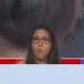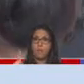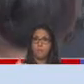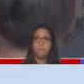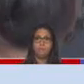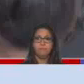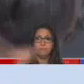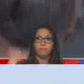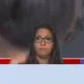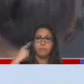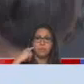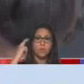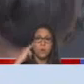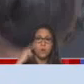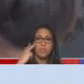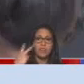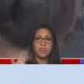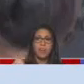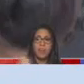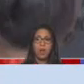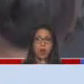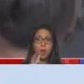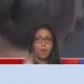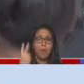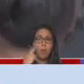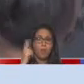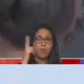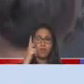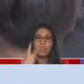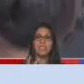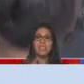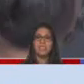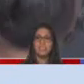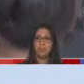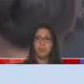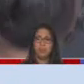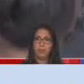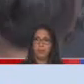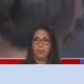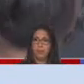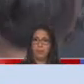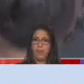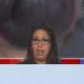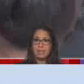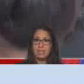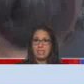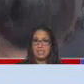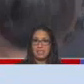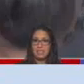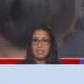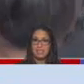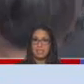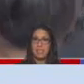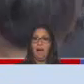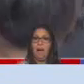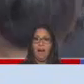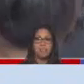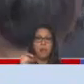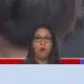el año 93 al 98 hubieron tres criaturas que desaparecieron. Tres. Nada más. Hasta este